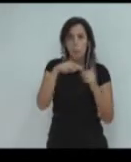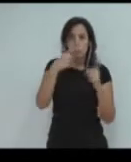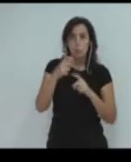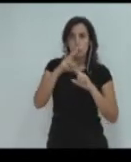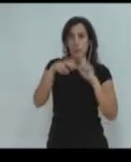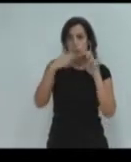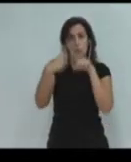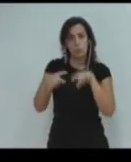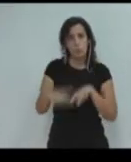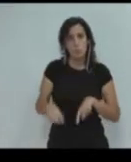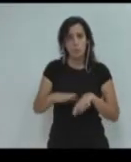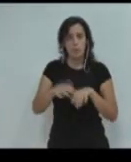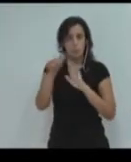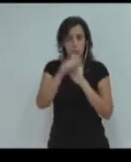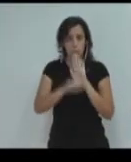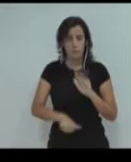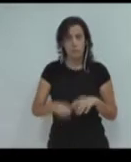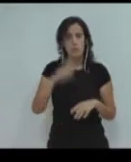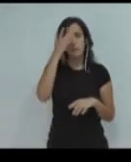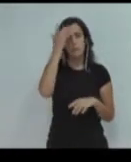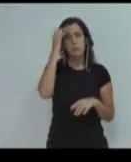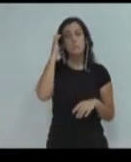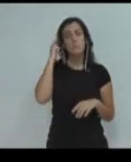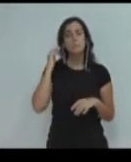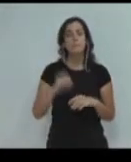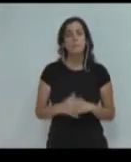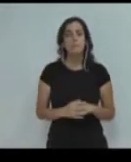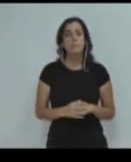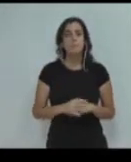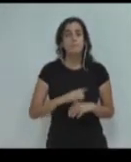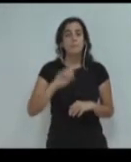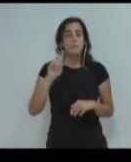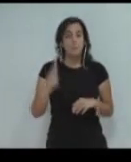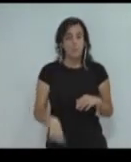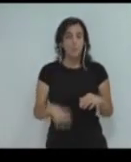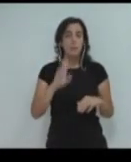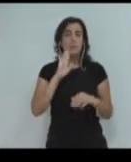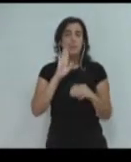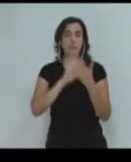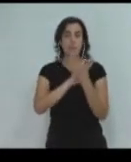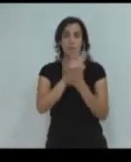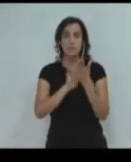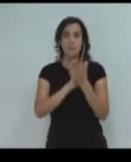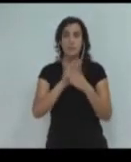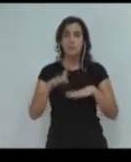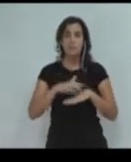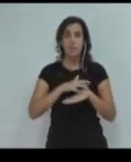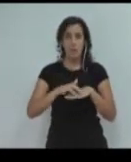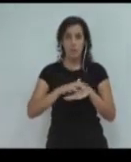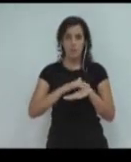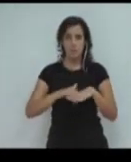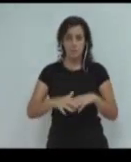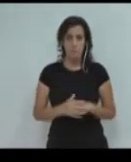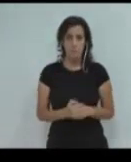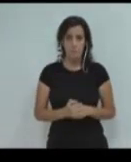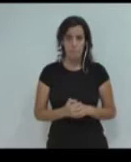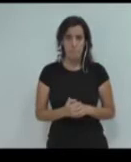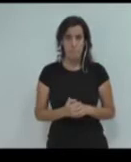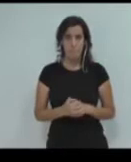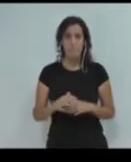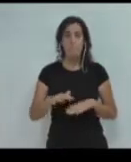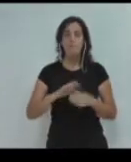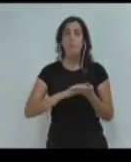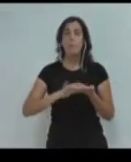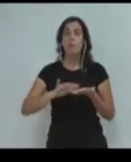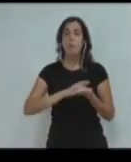¿no?, en los programas. Y también mencionaste el tema del braille, que ocurre, que no quiere decir que